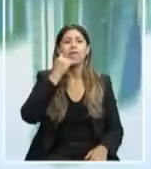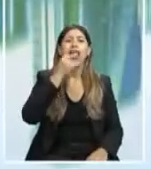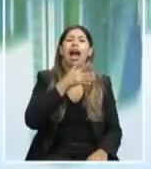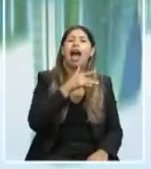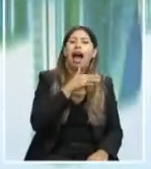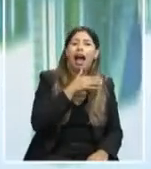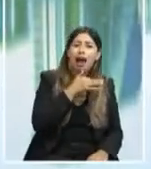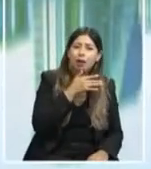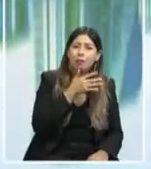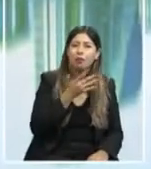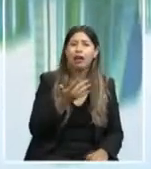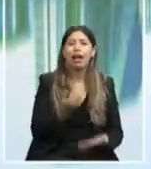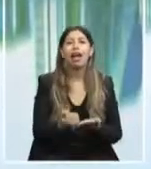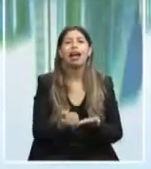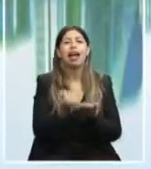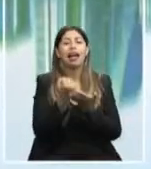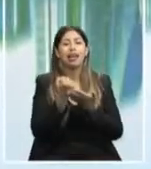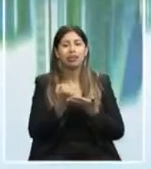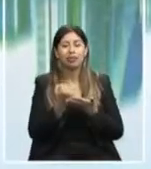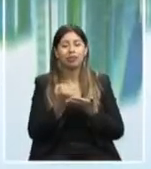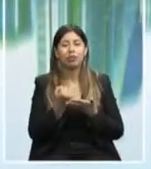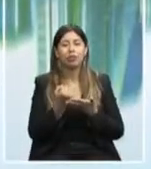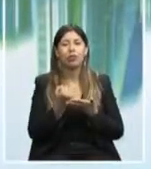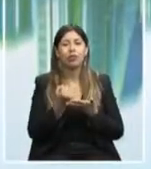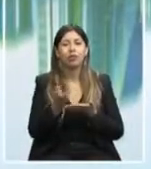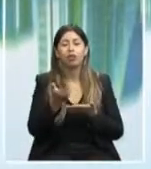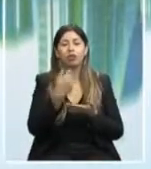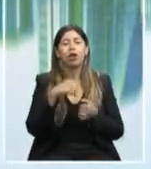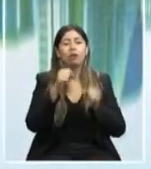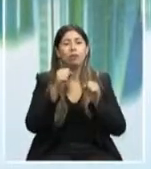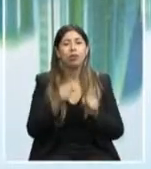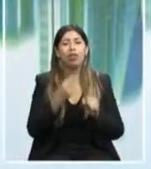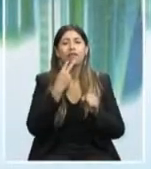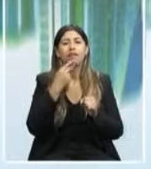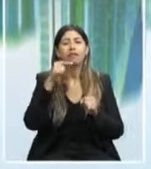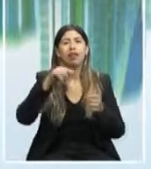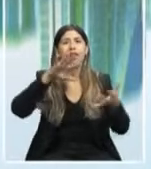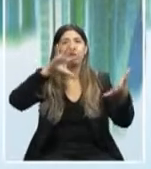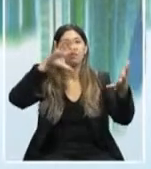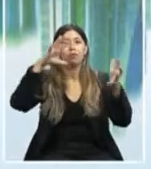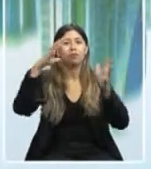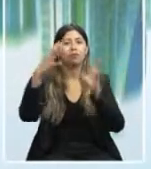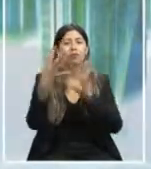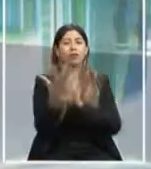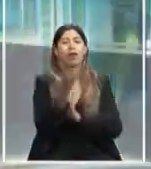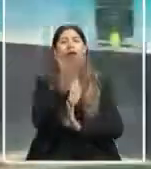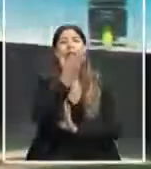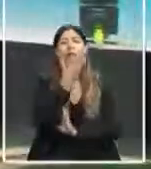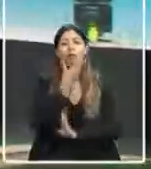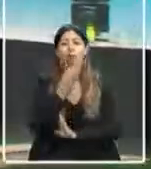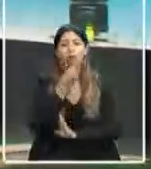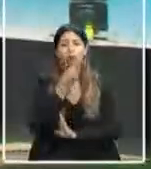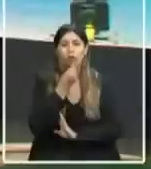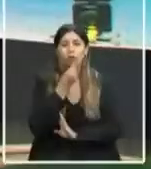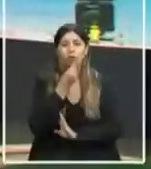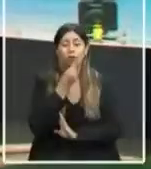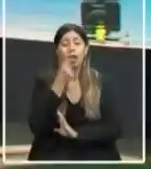nos ayudan a que podamos vivir en este planeta hermoso que tenemos. Sin